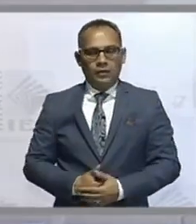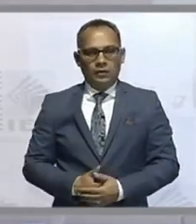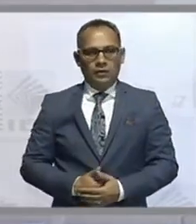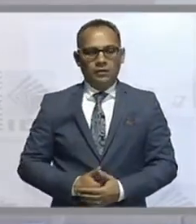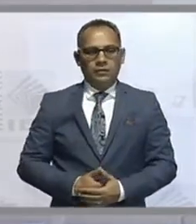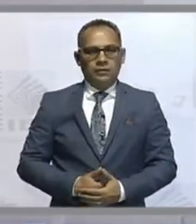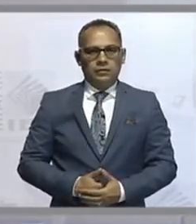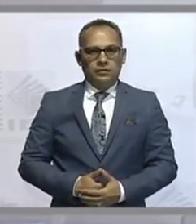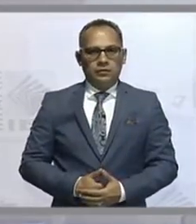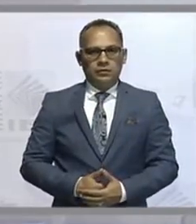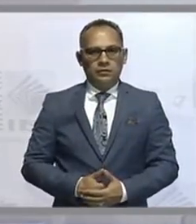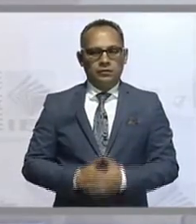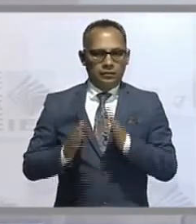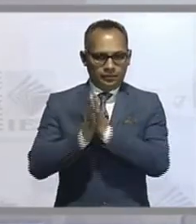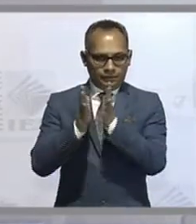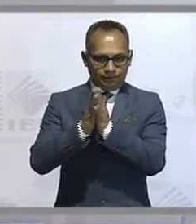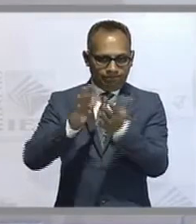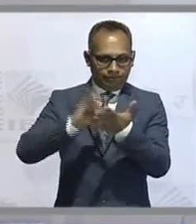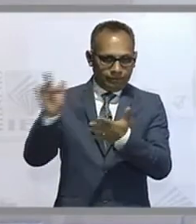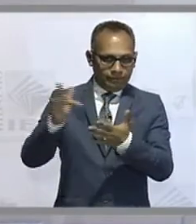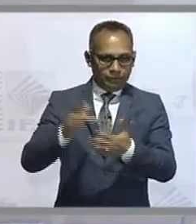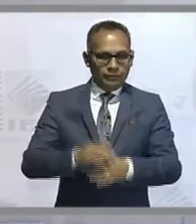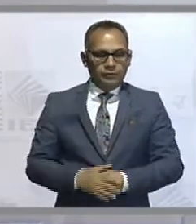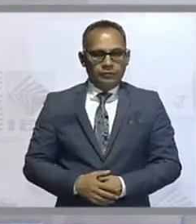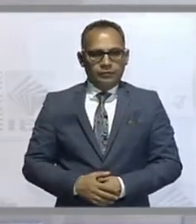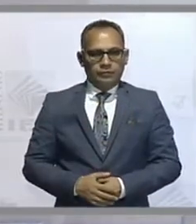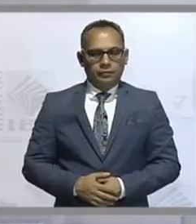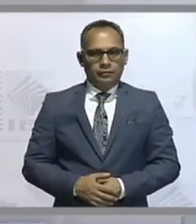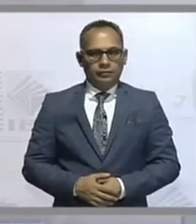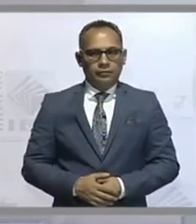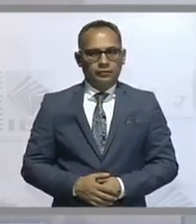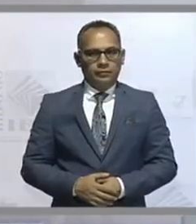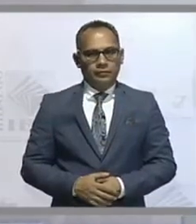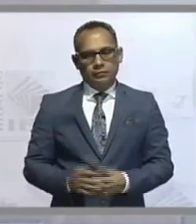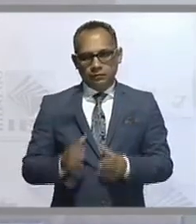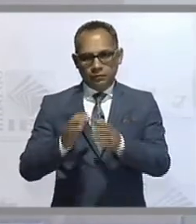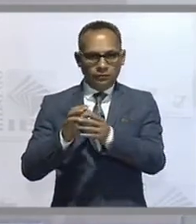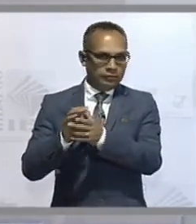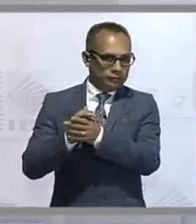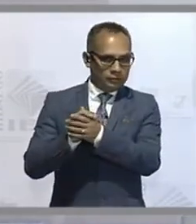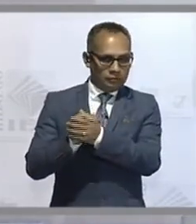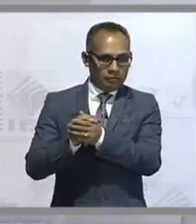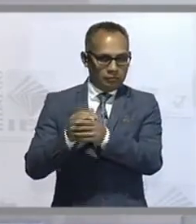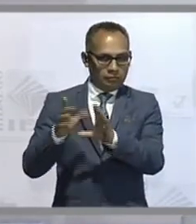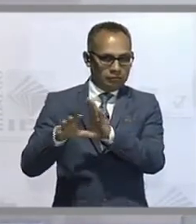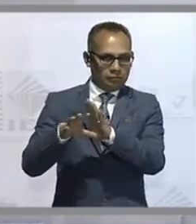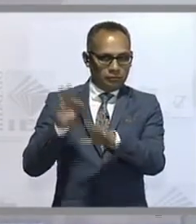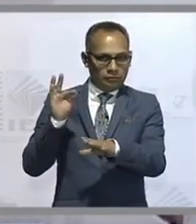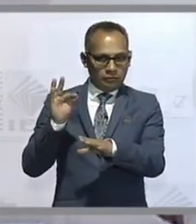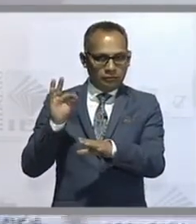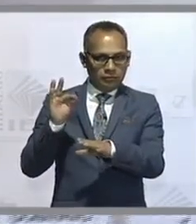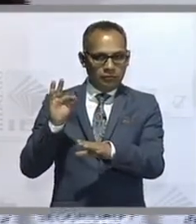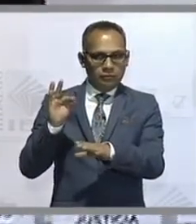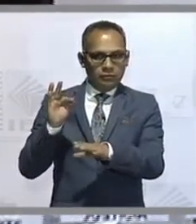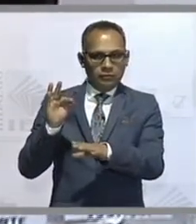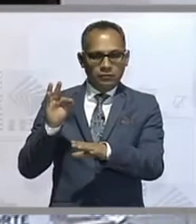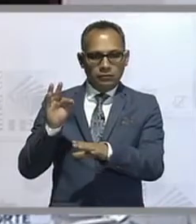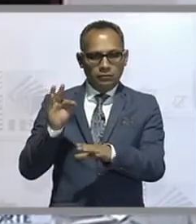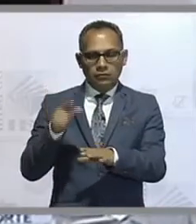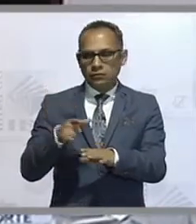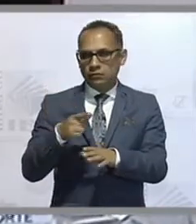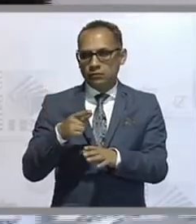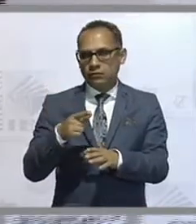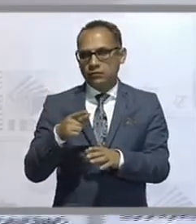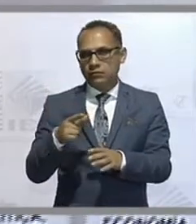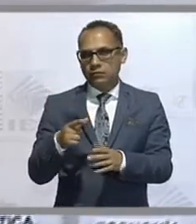gracias por su participación candidata ahora me permitirá extraer de la urna de economía y empleo la pregunta para el